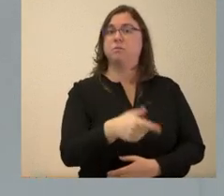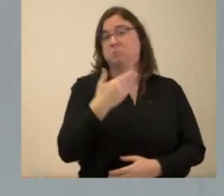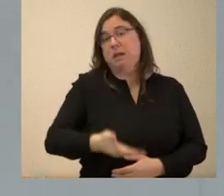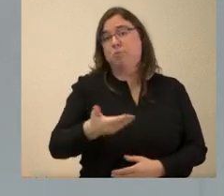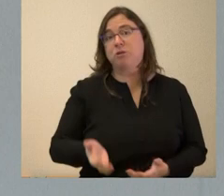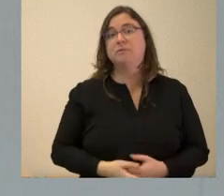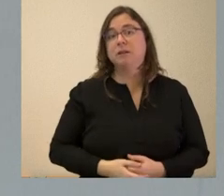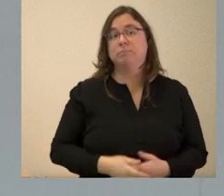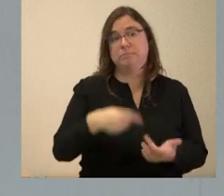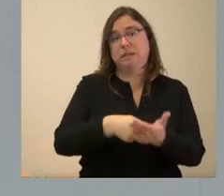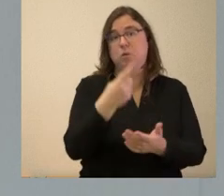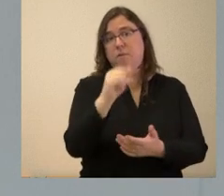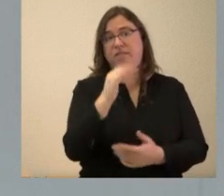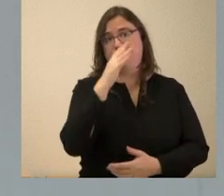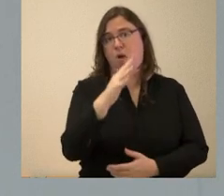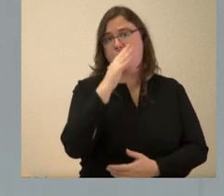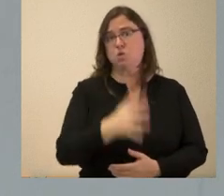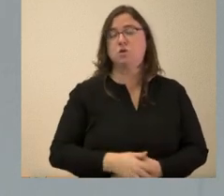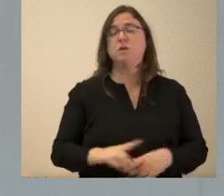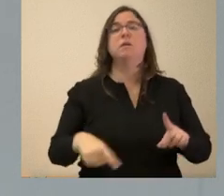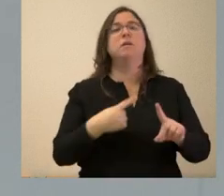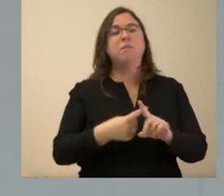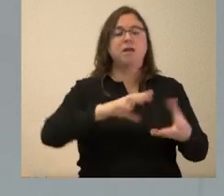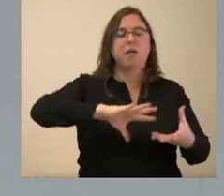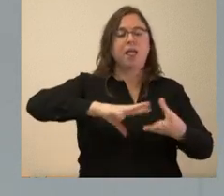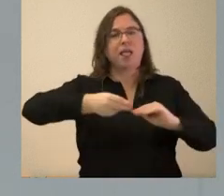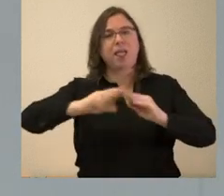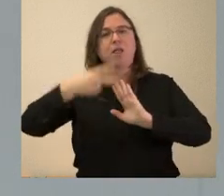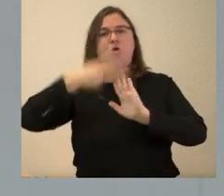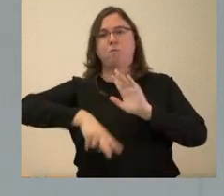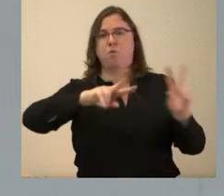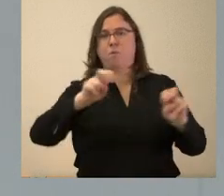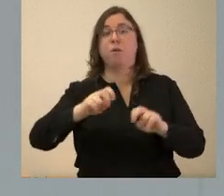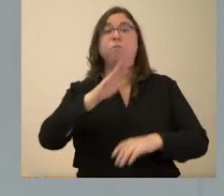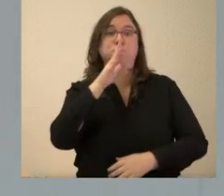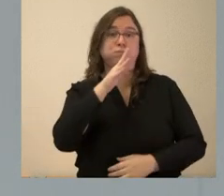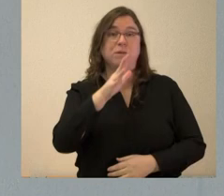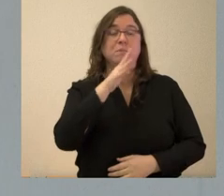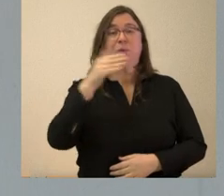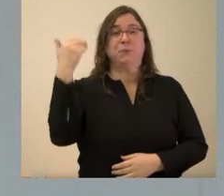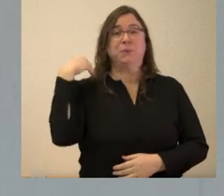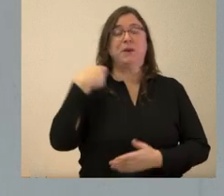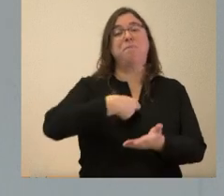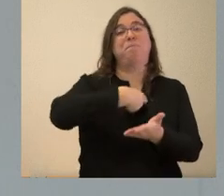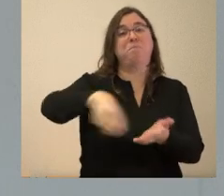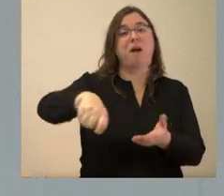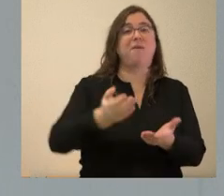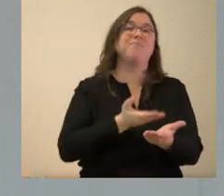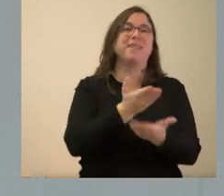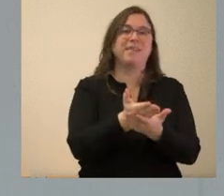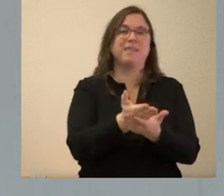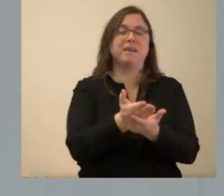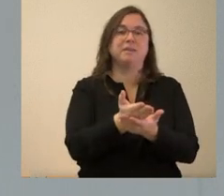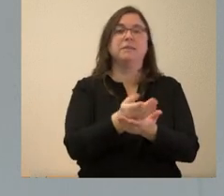importante y esto por tanto se sigue adaptando la nueva Norma Por qué Porque antes cuando se pagaba la licencia era razonable que